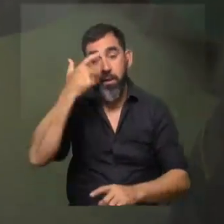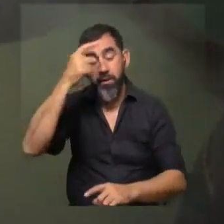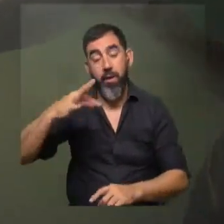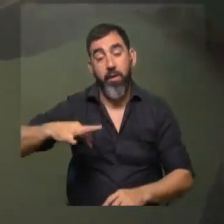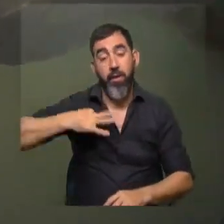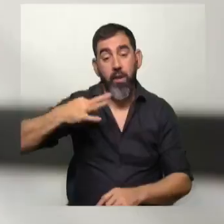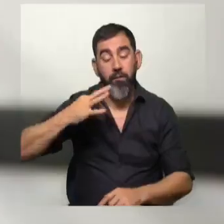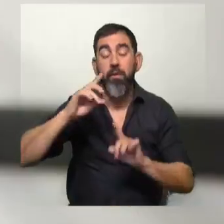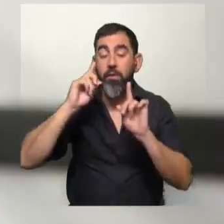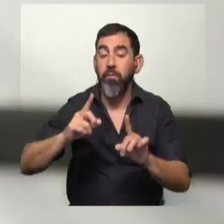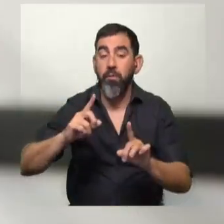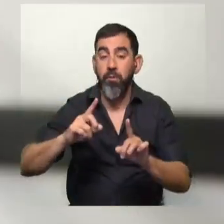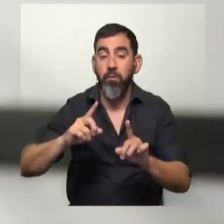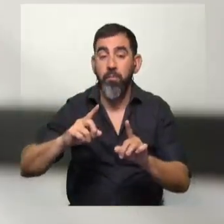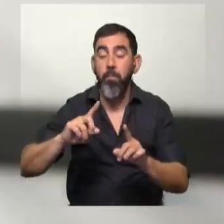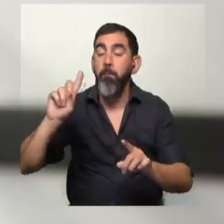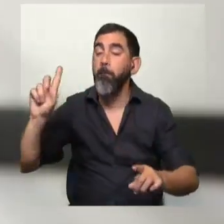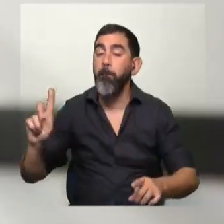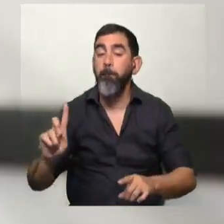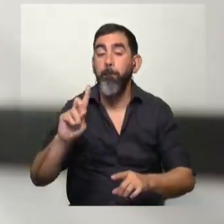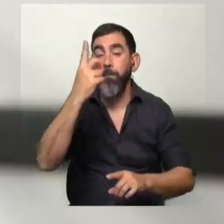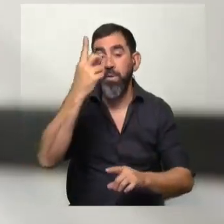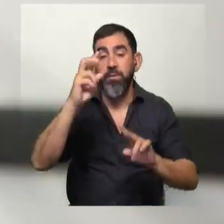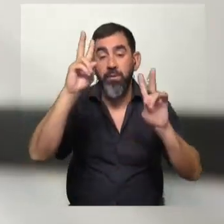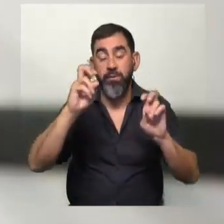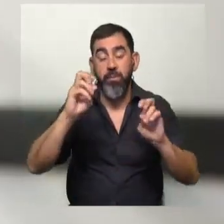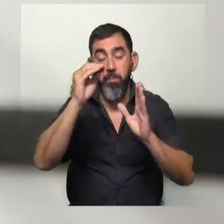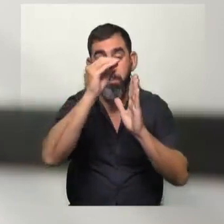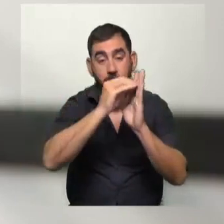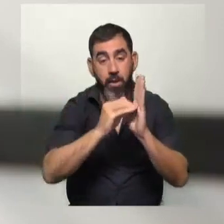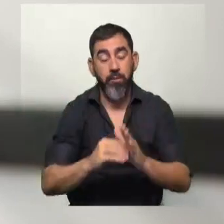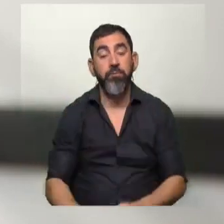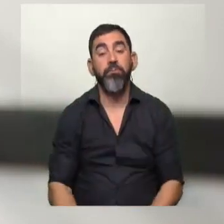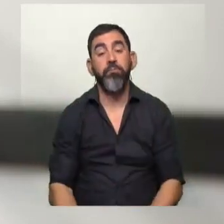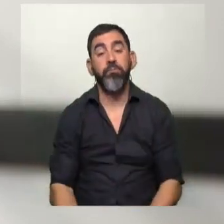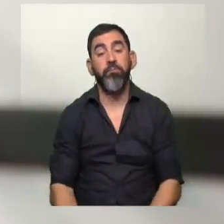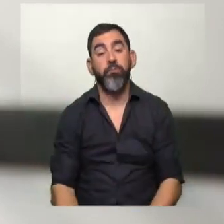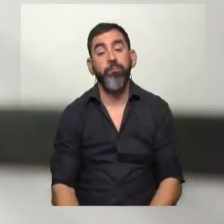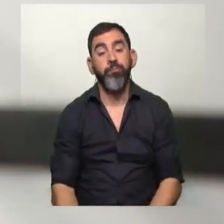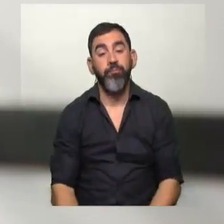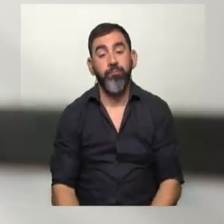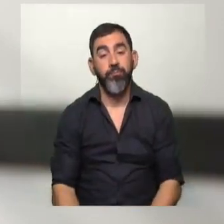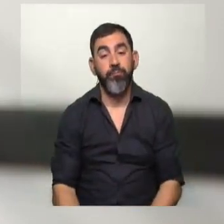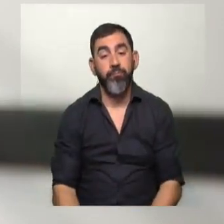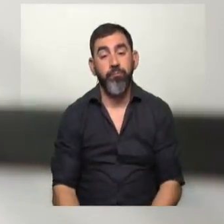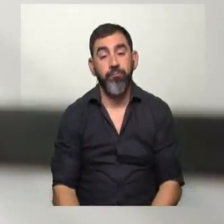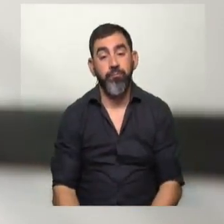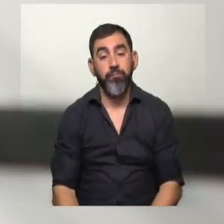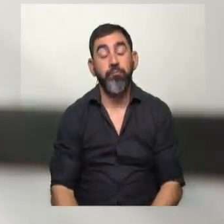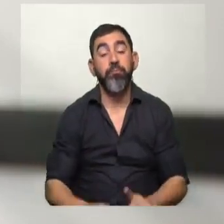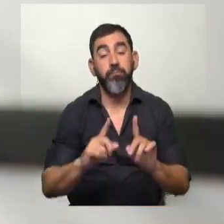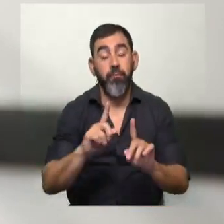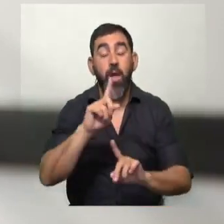Vida sigue siendo la principal en estos indicadores, y además de la